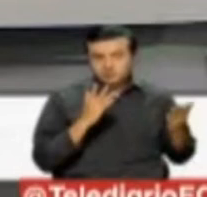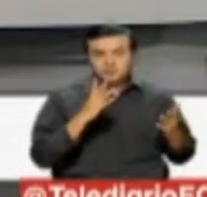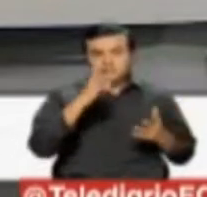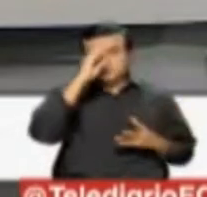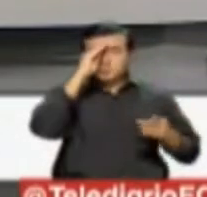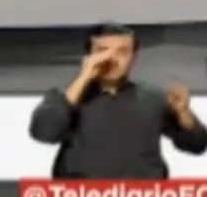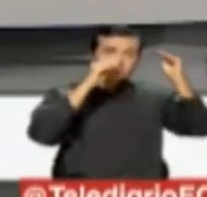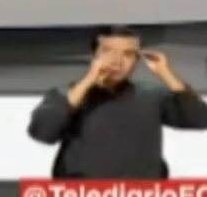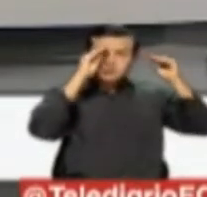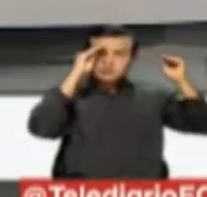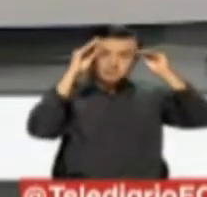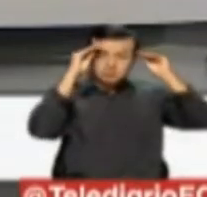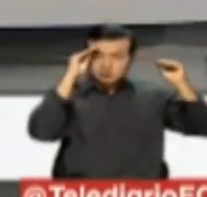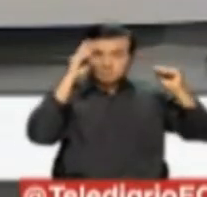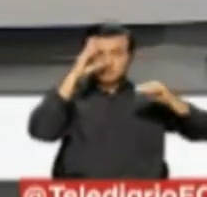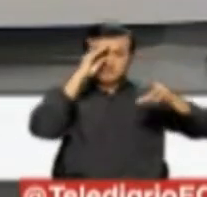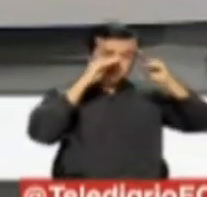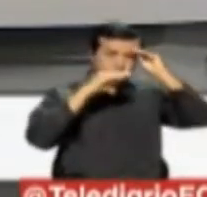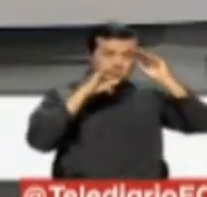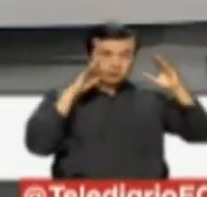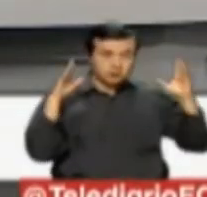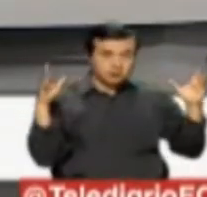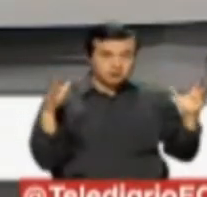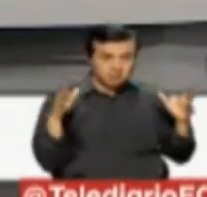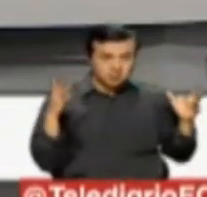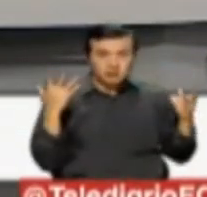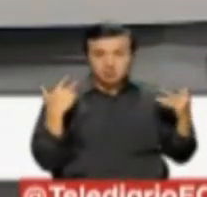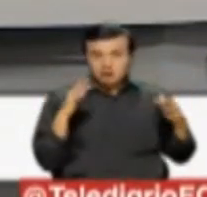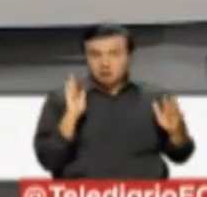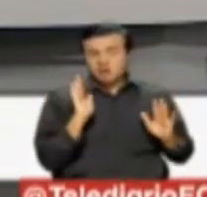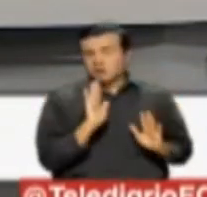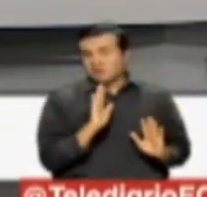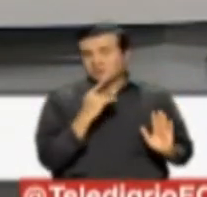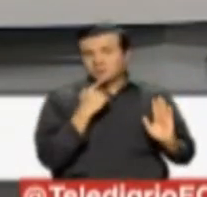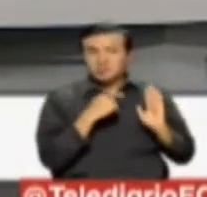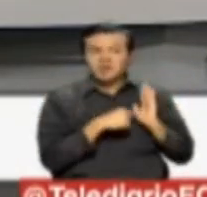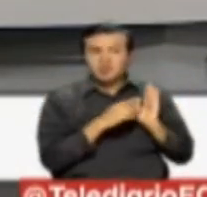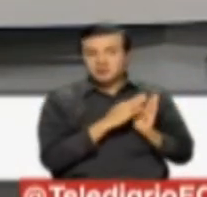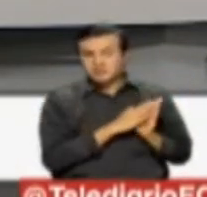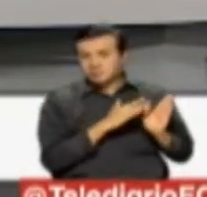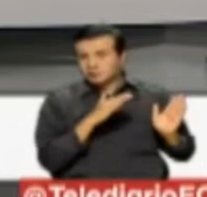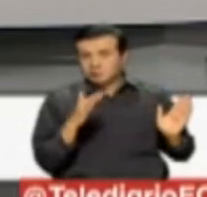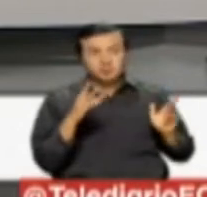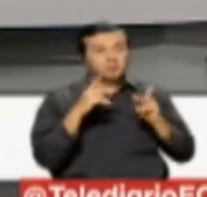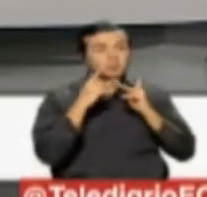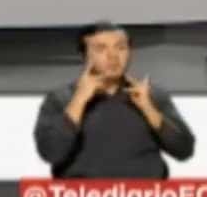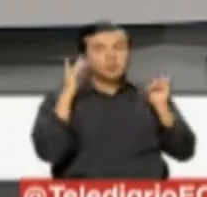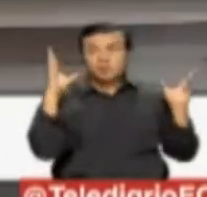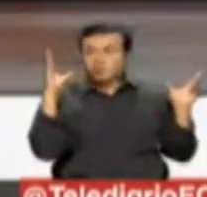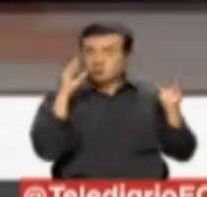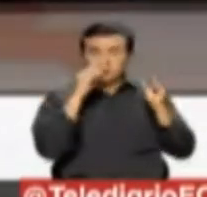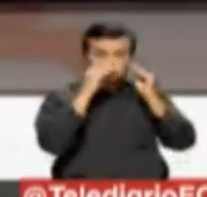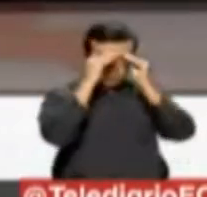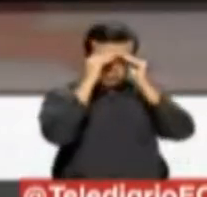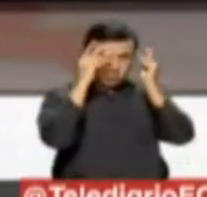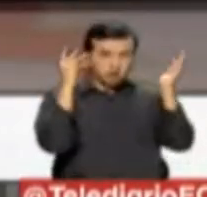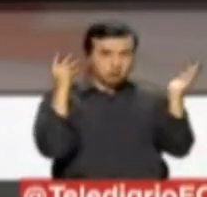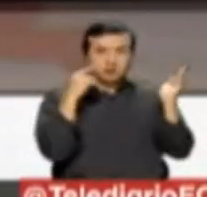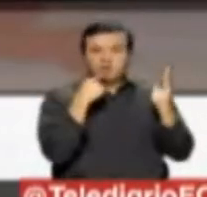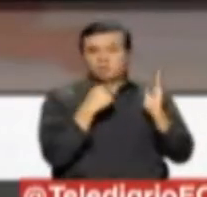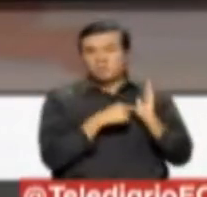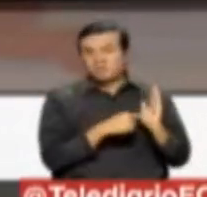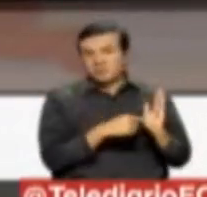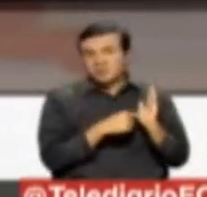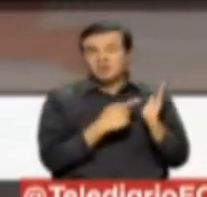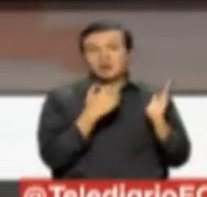conocimiento que se vaya generando digamos que de lo que existe en dominio público ese conocimiento como por ejemplo